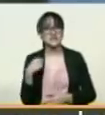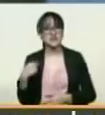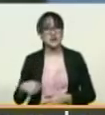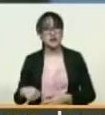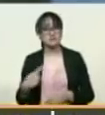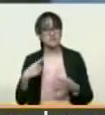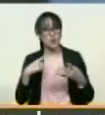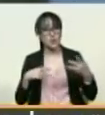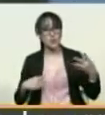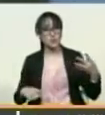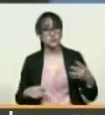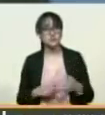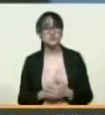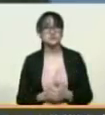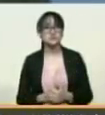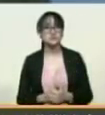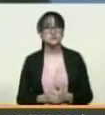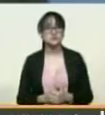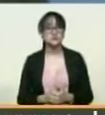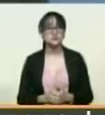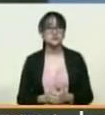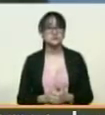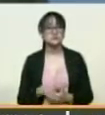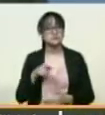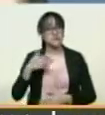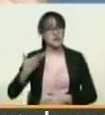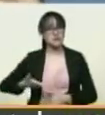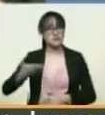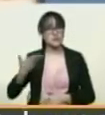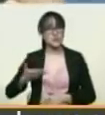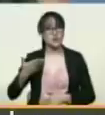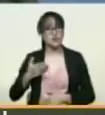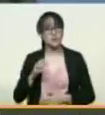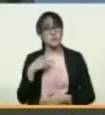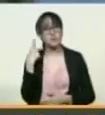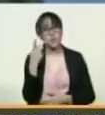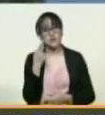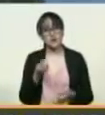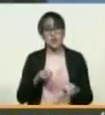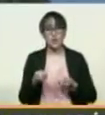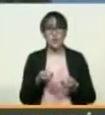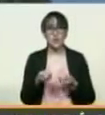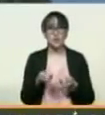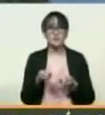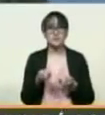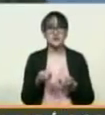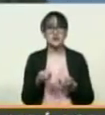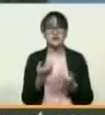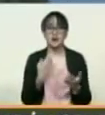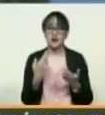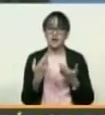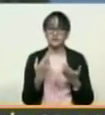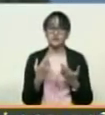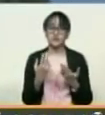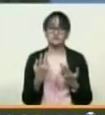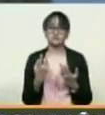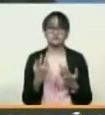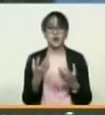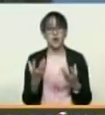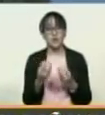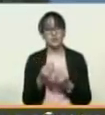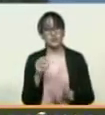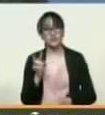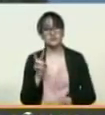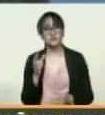otros también, que son de gran importancia geopolítica, económica y en las relaciones bilaterales con Venezuela. Muchas